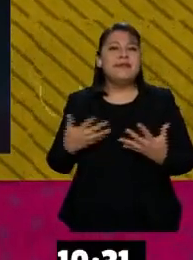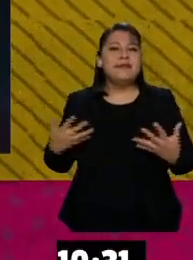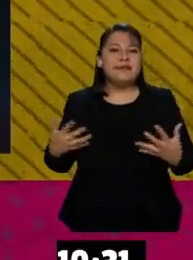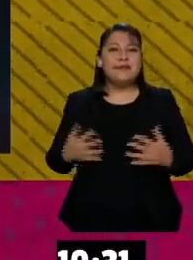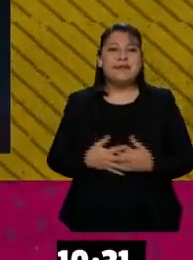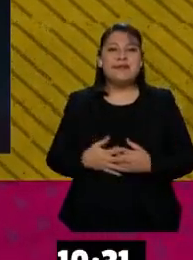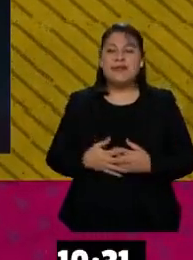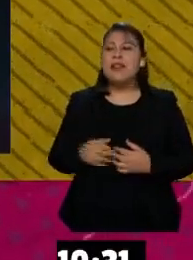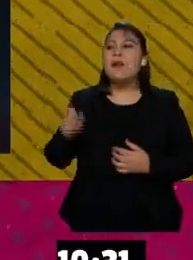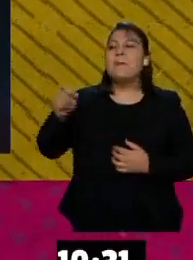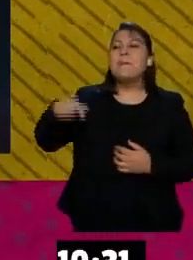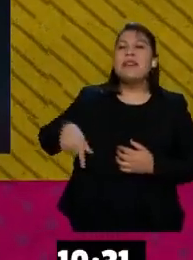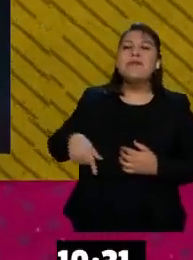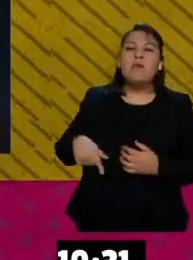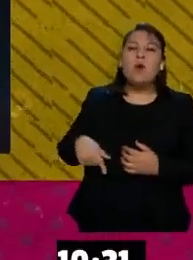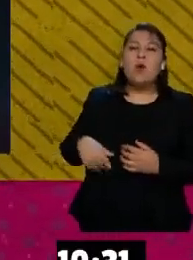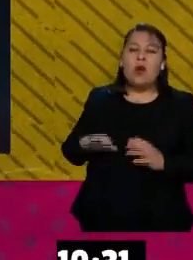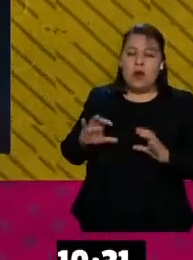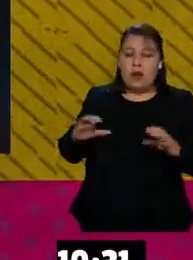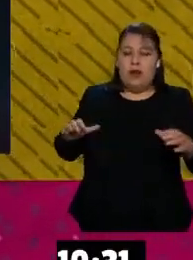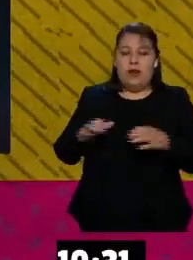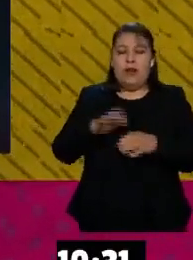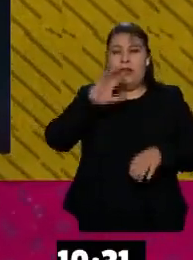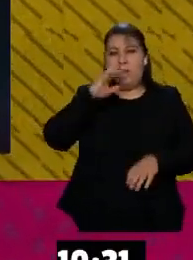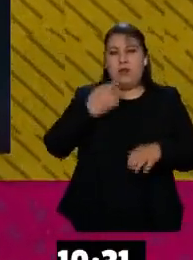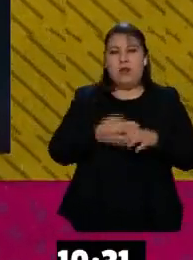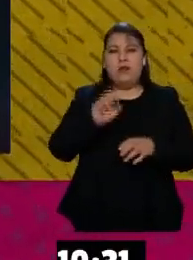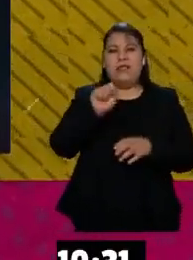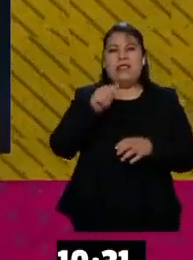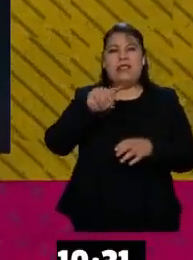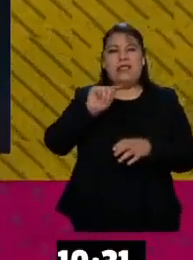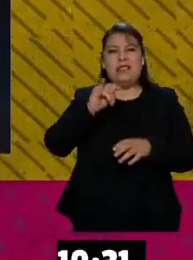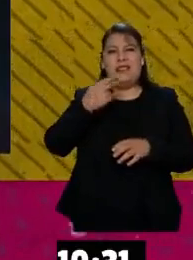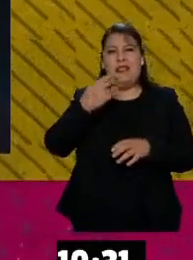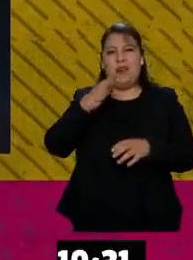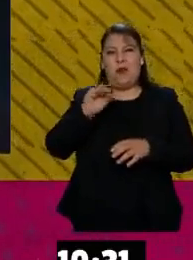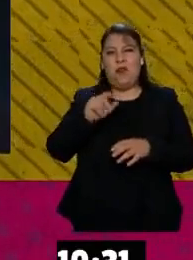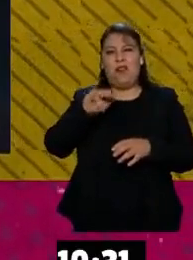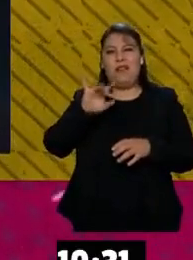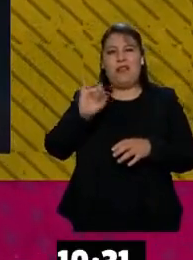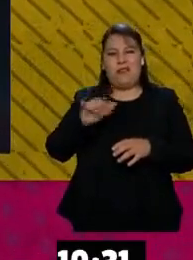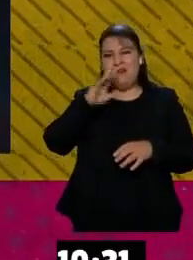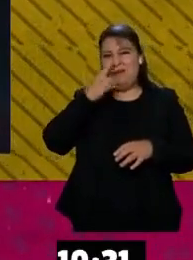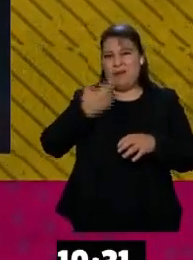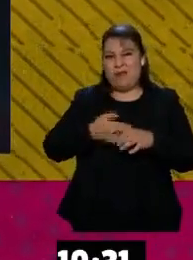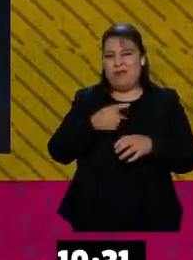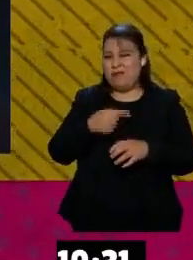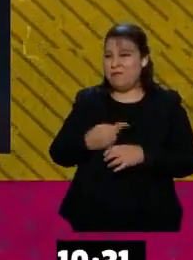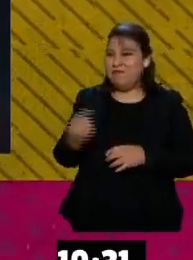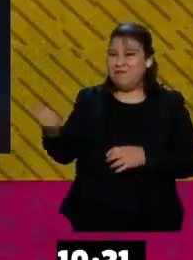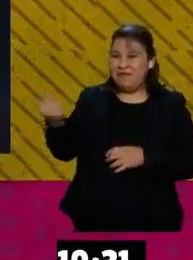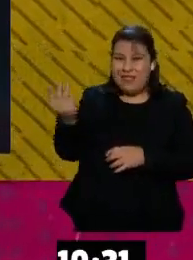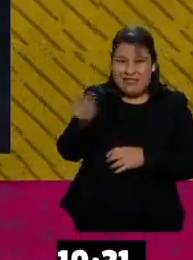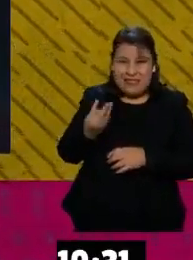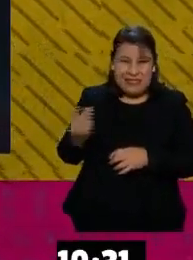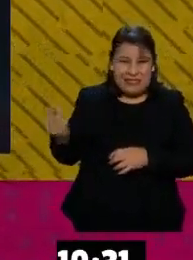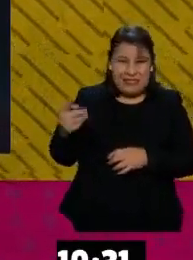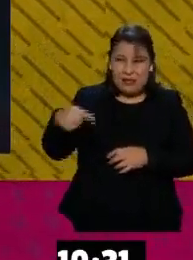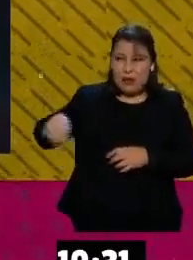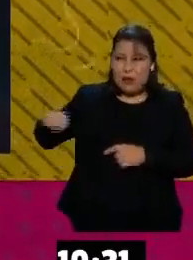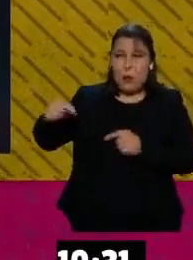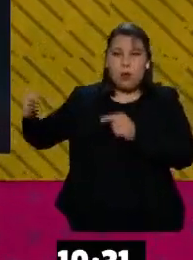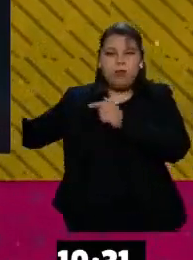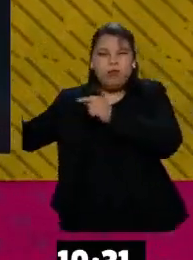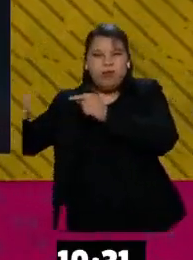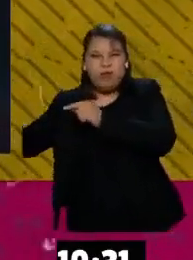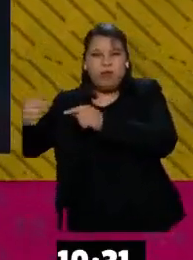Unidad de Inteligencia Financiera, Santiago Nieto. Entonces, por ahí es un pleito como de poderes, como de ambiciones entre Julio Scherer